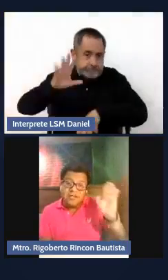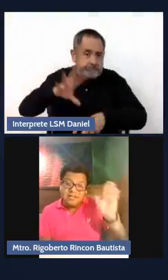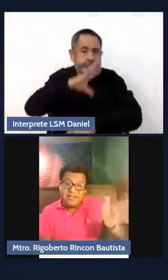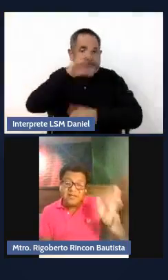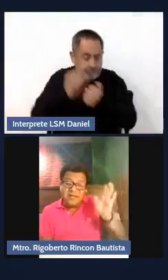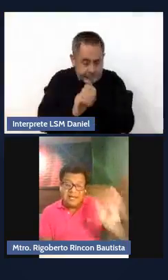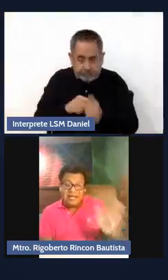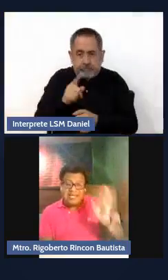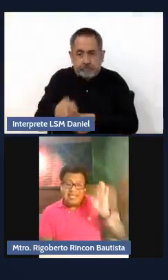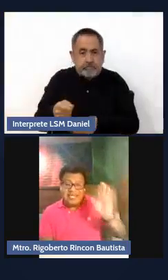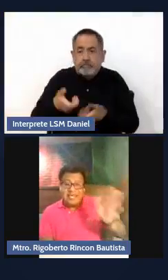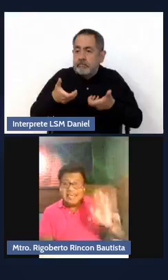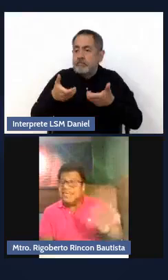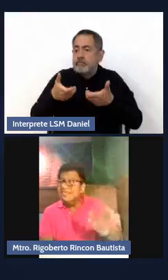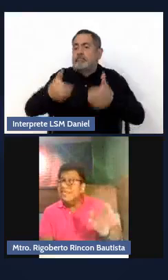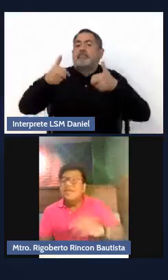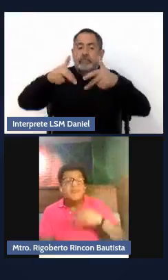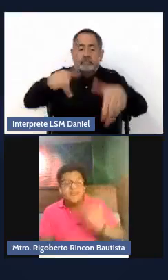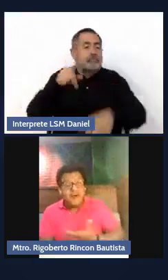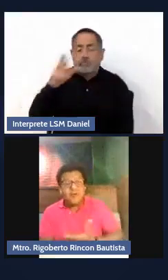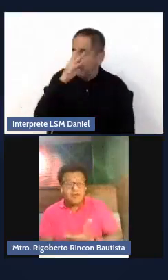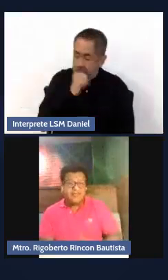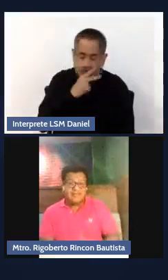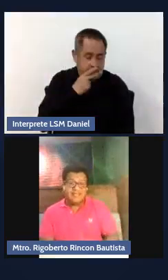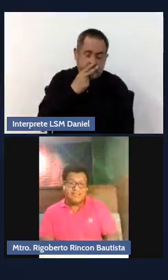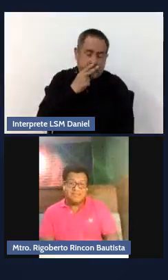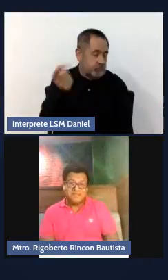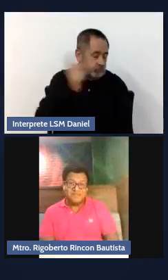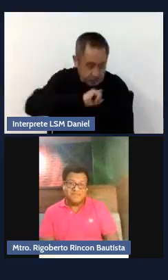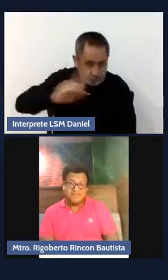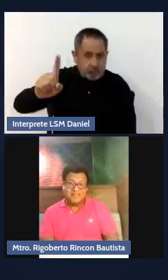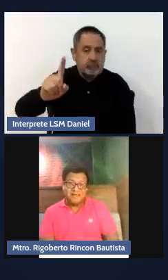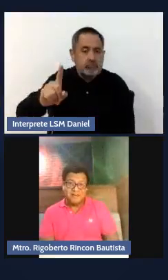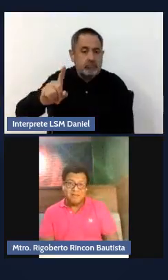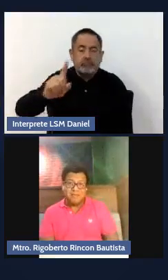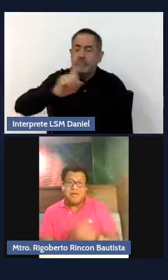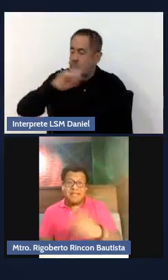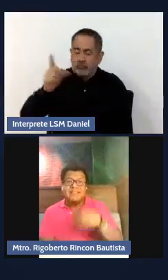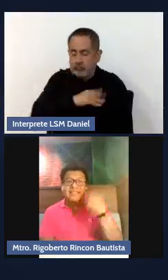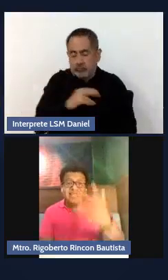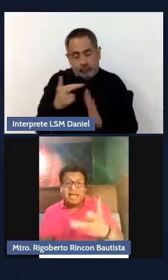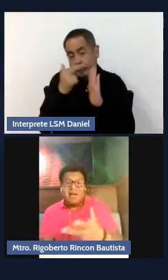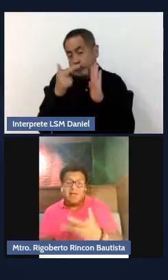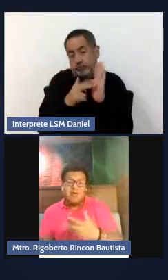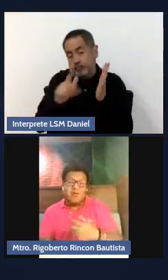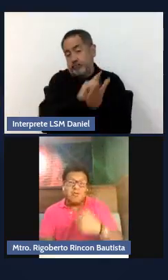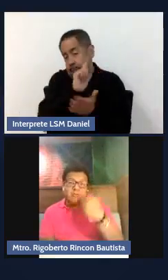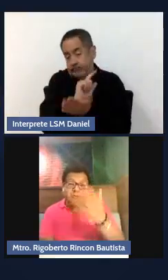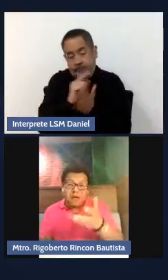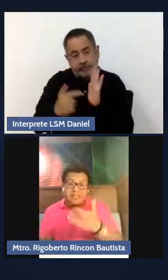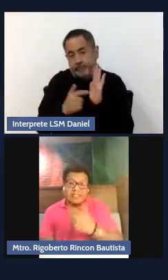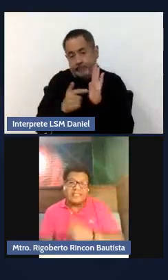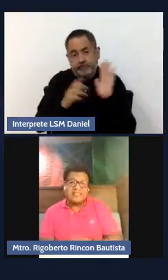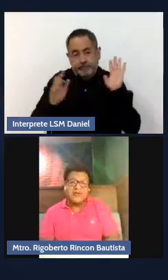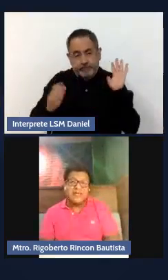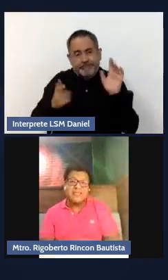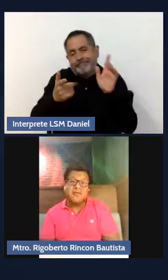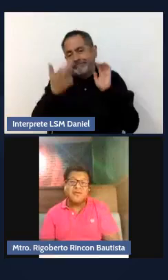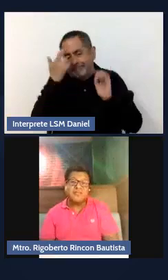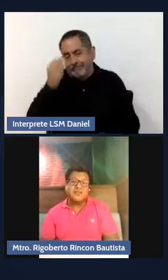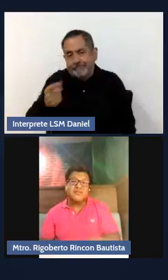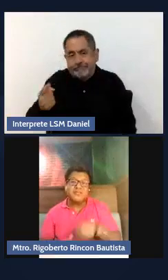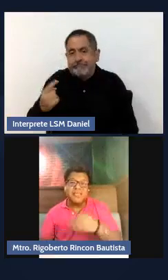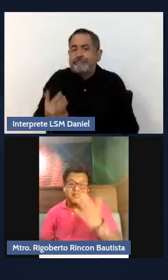calle y hay gente, no lo puedes hacer por estas, por, por estas razones o por estos